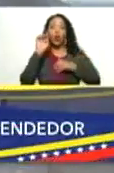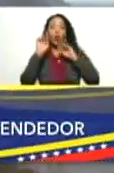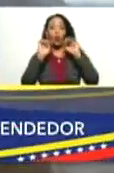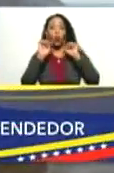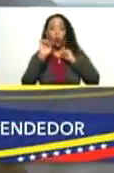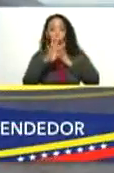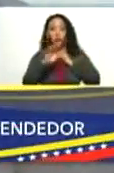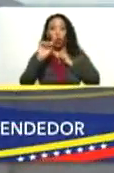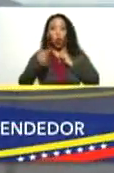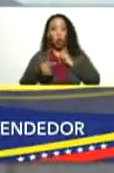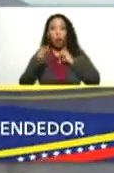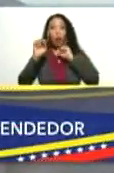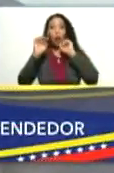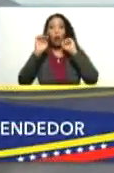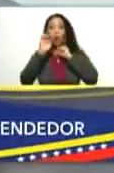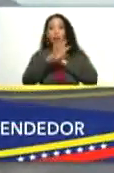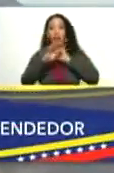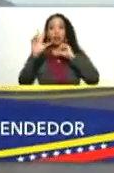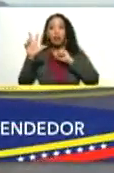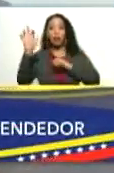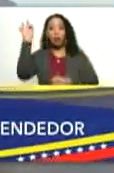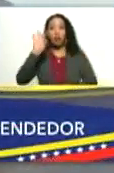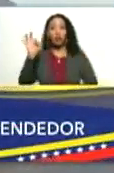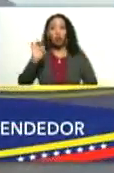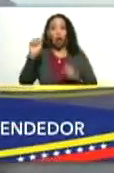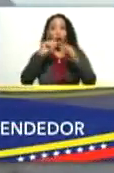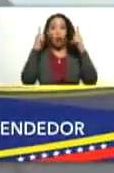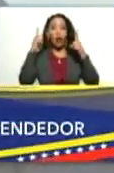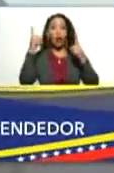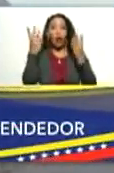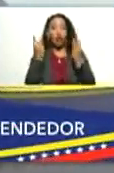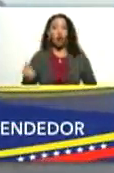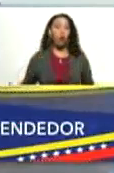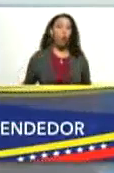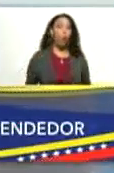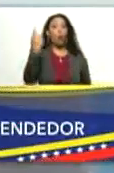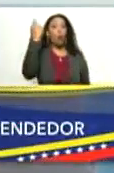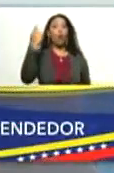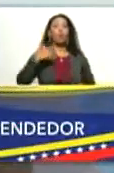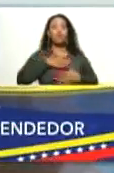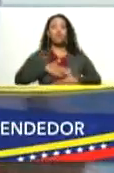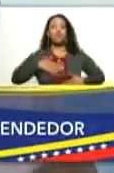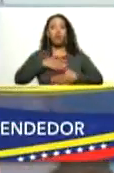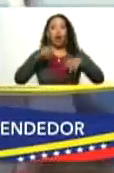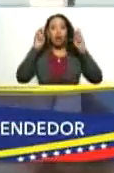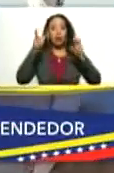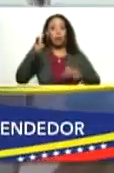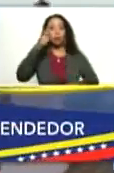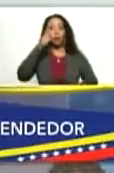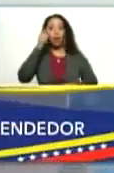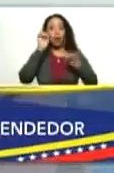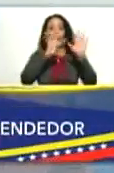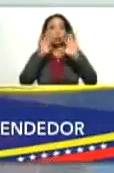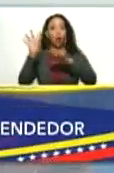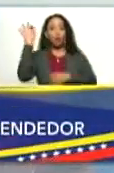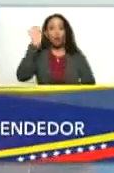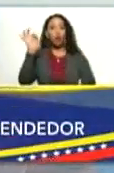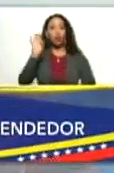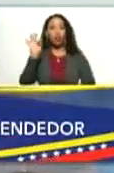84.43%, La Guaira fue la número uno en satisfacción en materia de seguro, con 99% de los